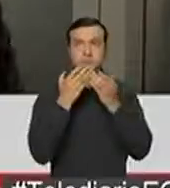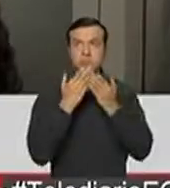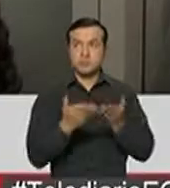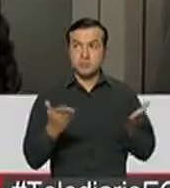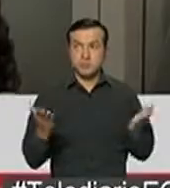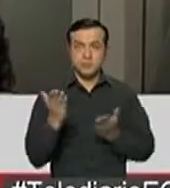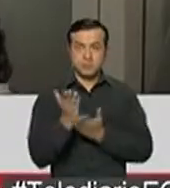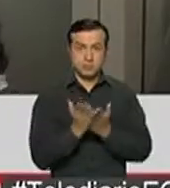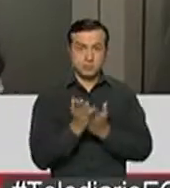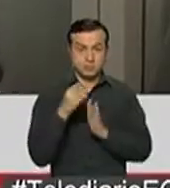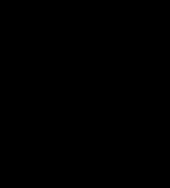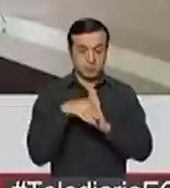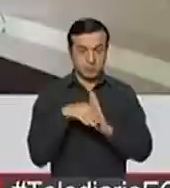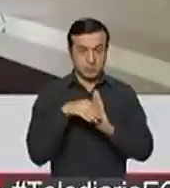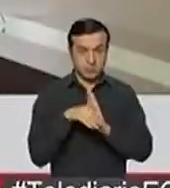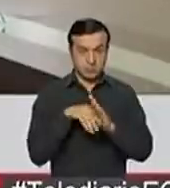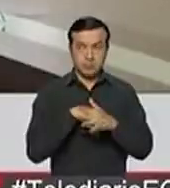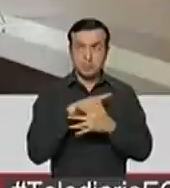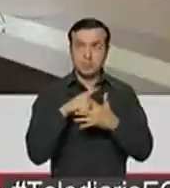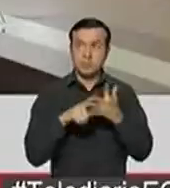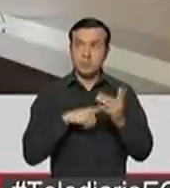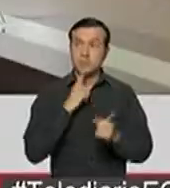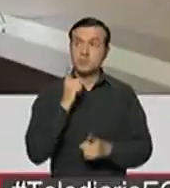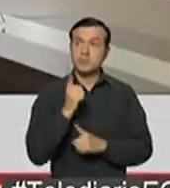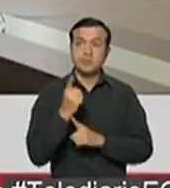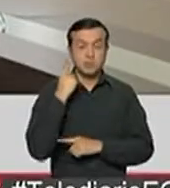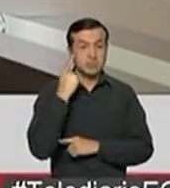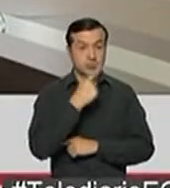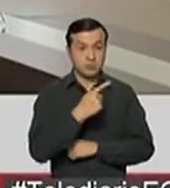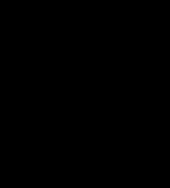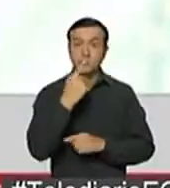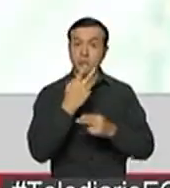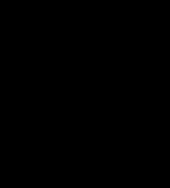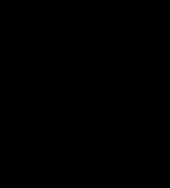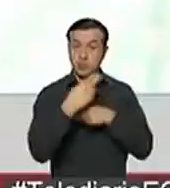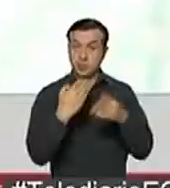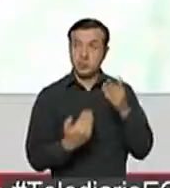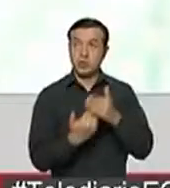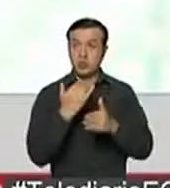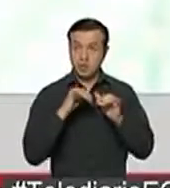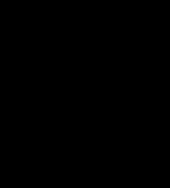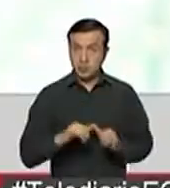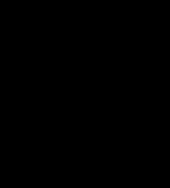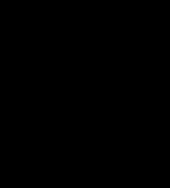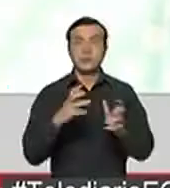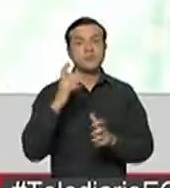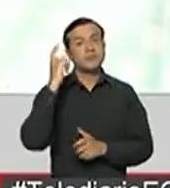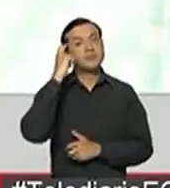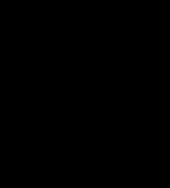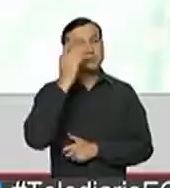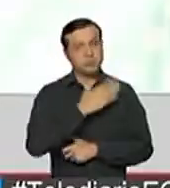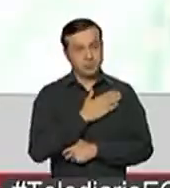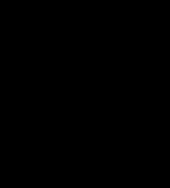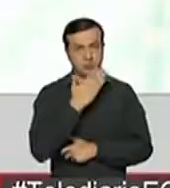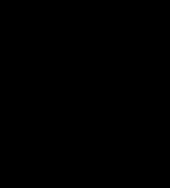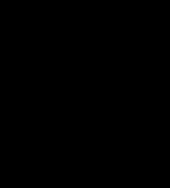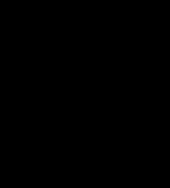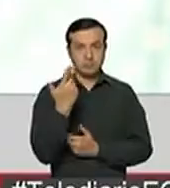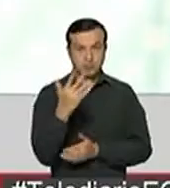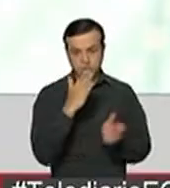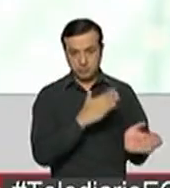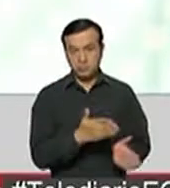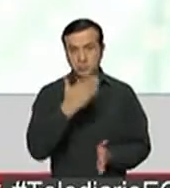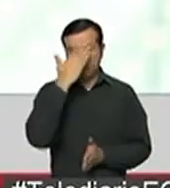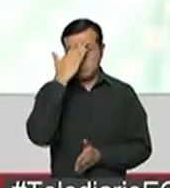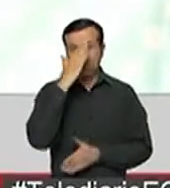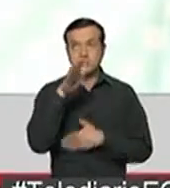y servicios financieros y no financieros que potencien los emprendimientos. Porque justamente creemos en las capacidades ecuatorianas. Sabemos que